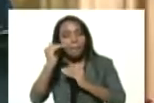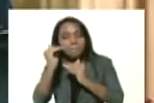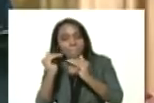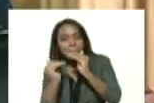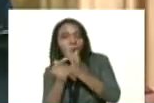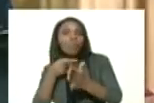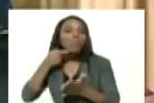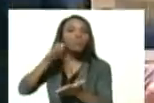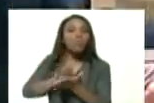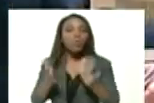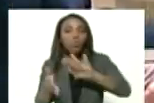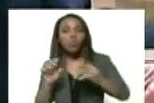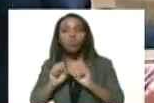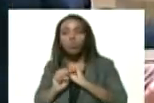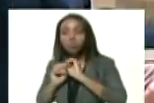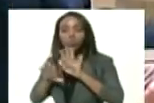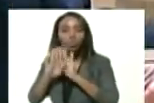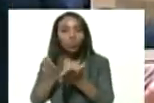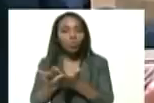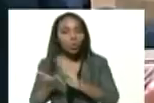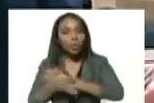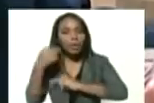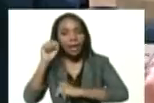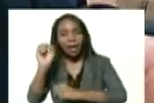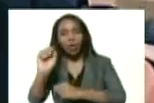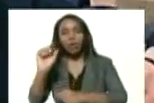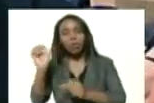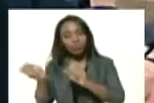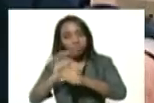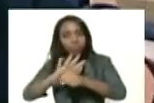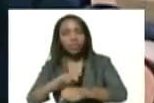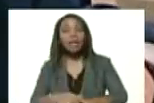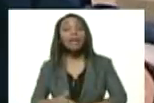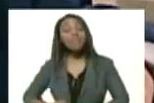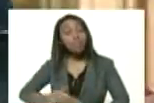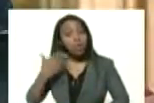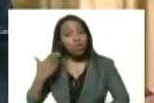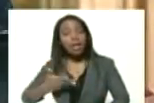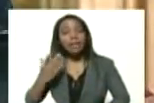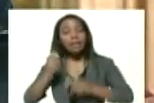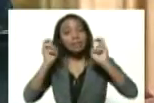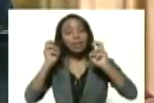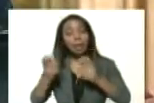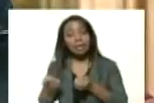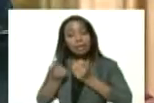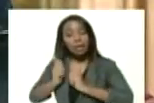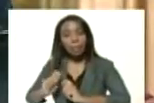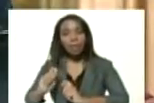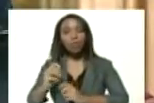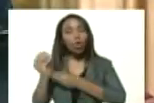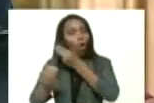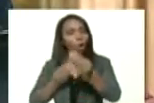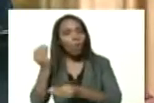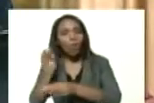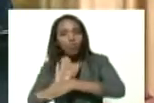de la pandemia de el coronavirus muy importante el tema del tratamiento